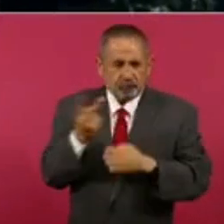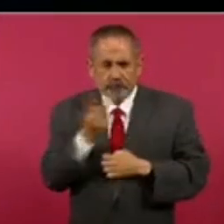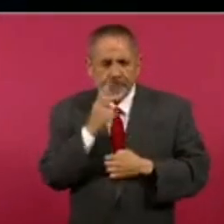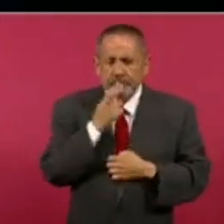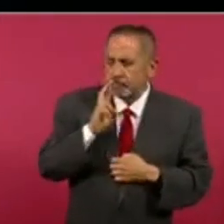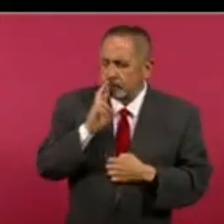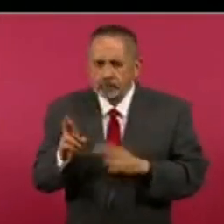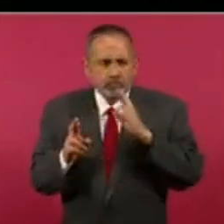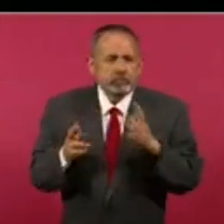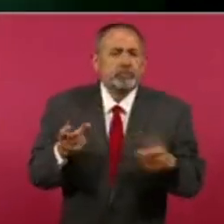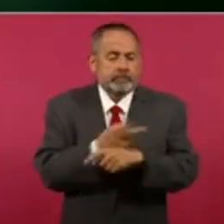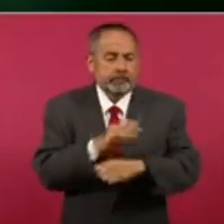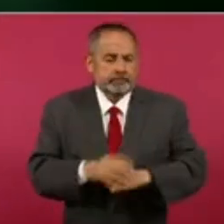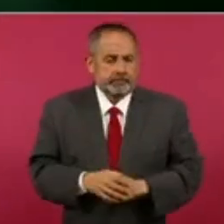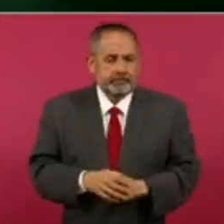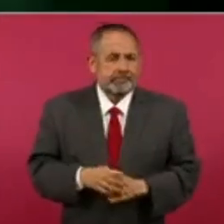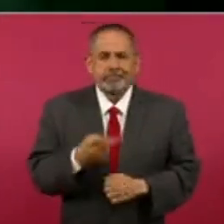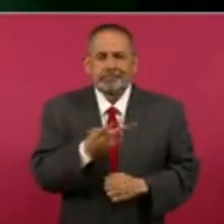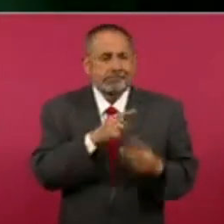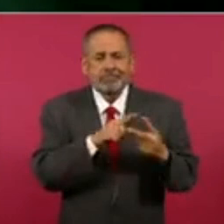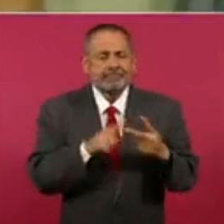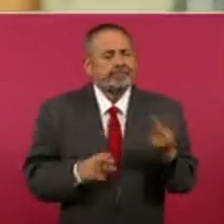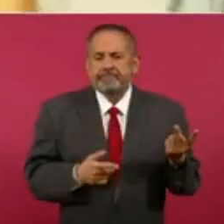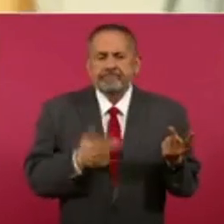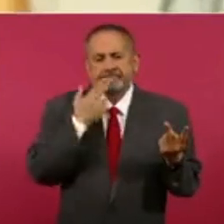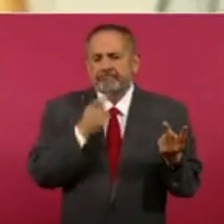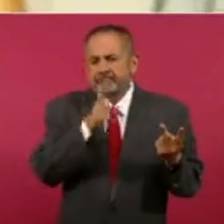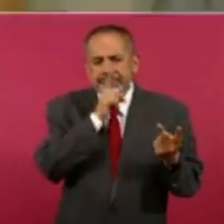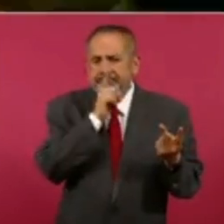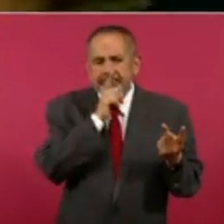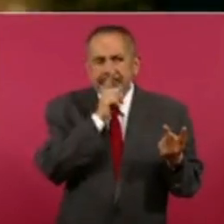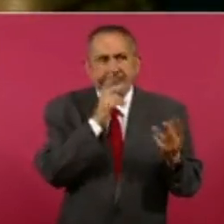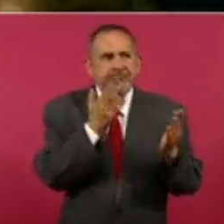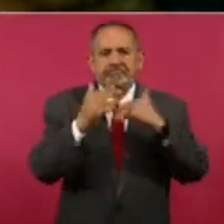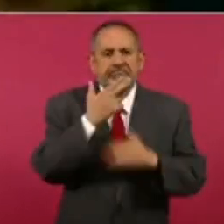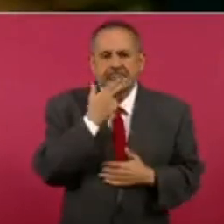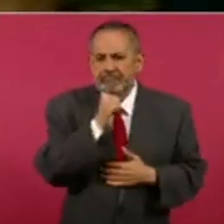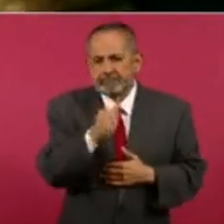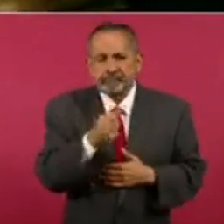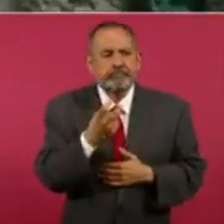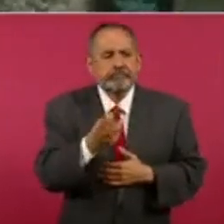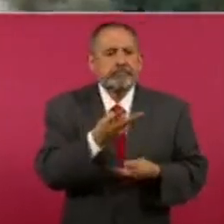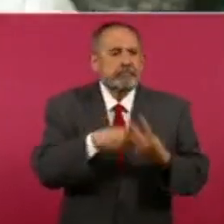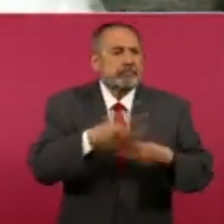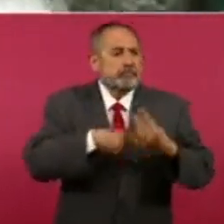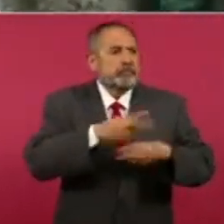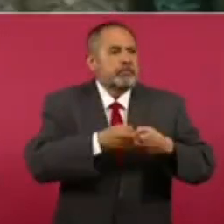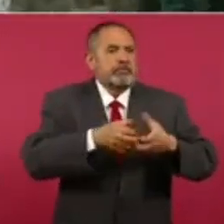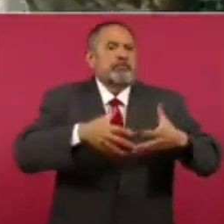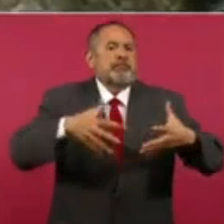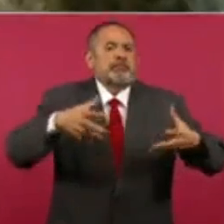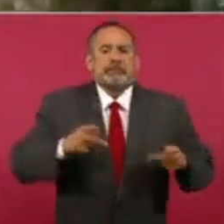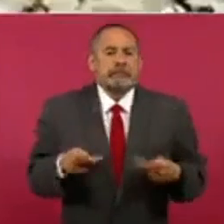resultados. El poco éxito de estos instrumentos permitió que el fenómeno del narcotráfico evolucionara al narcomenudeo,